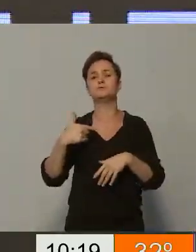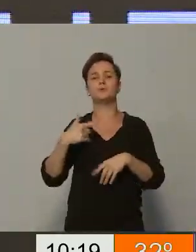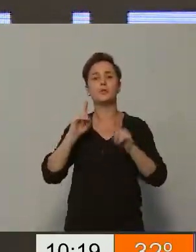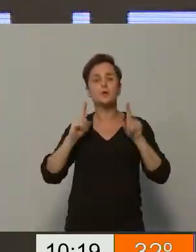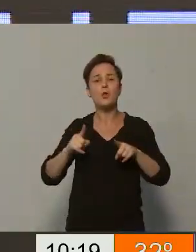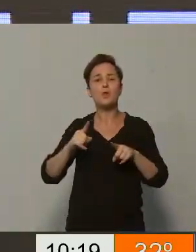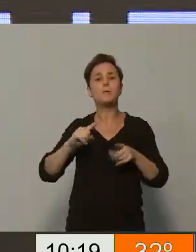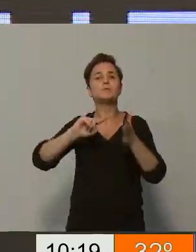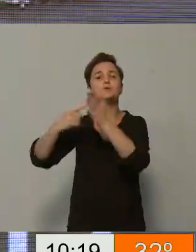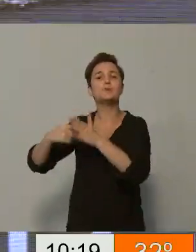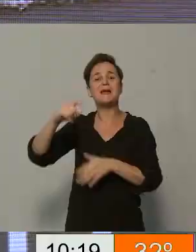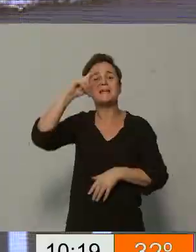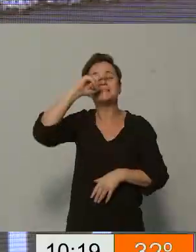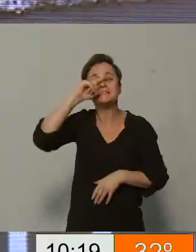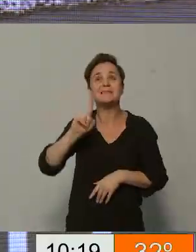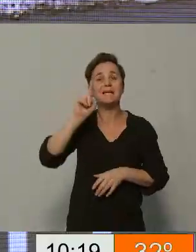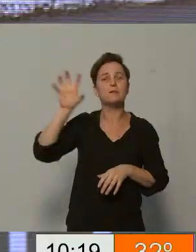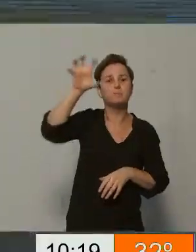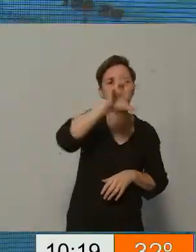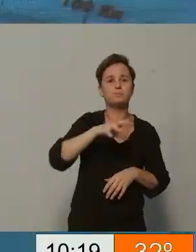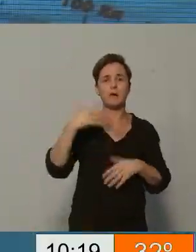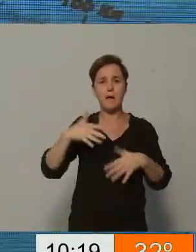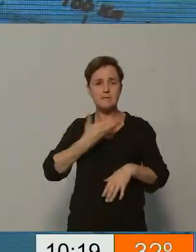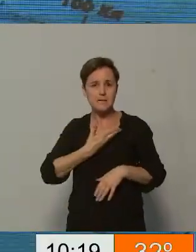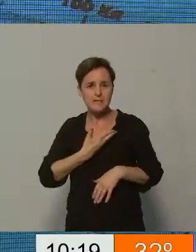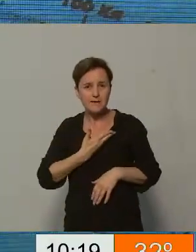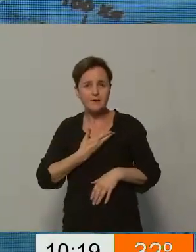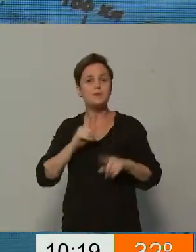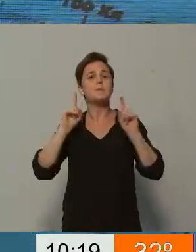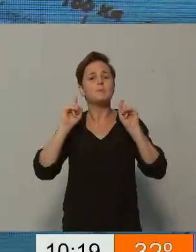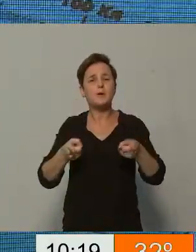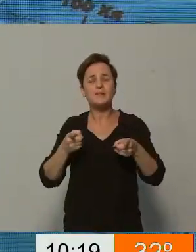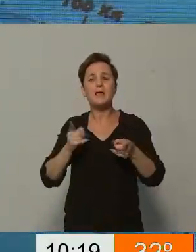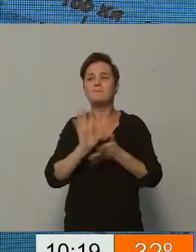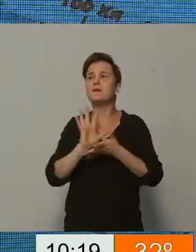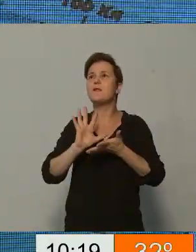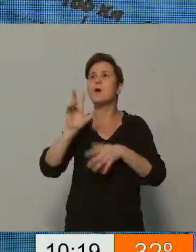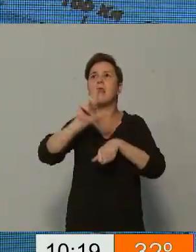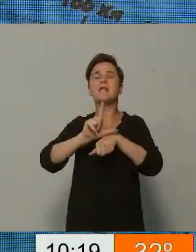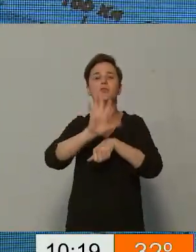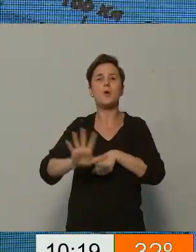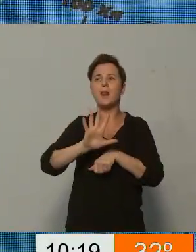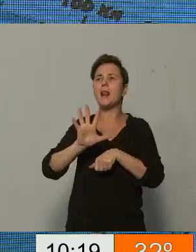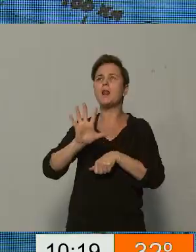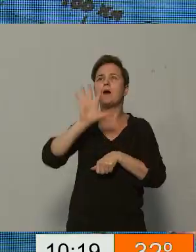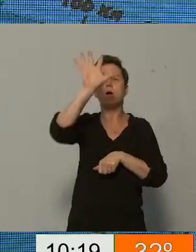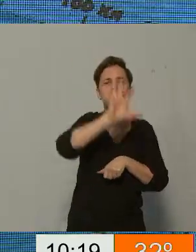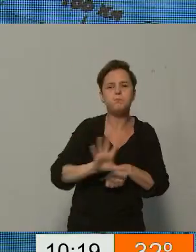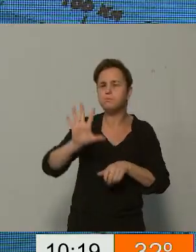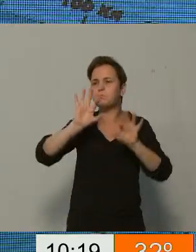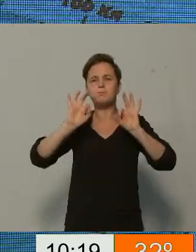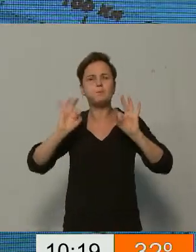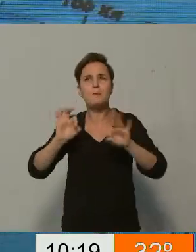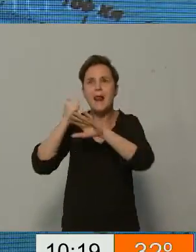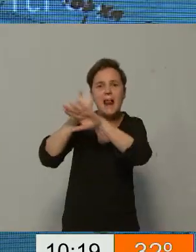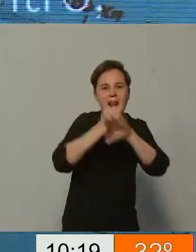7 ciudades del centro norte de la provincia de Santa Fe, pero fundamentalmente estamos en toda la región, estamos en cada uno de los lugares,